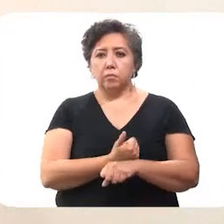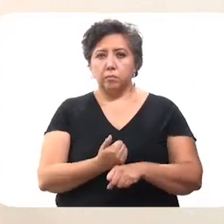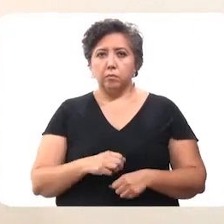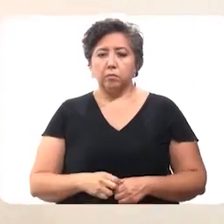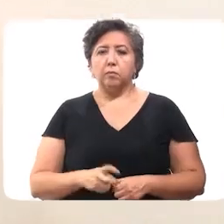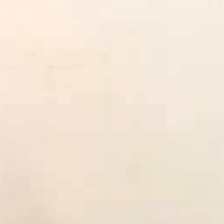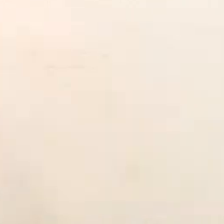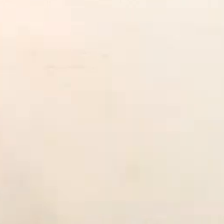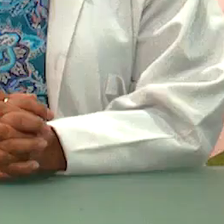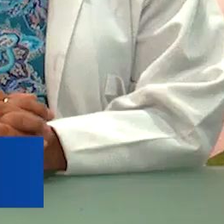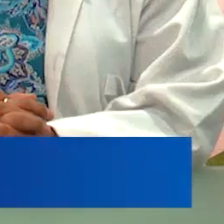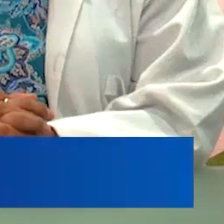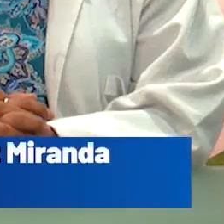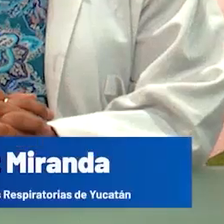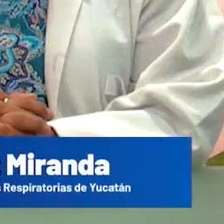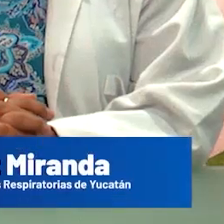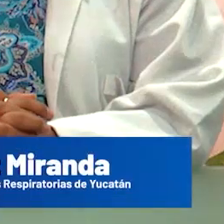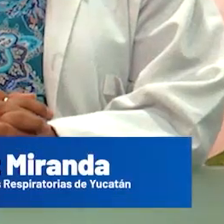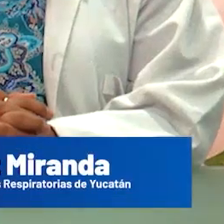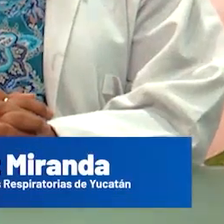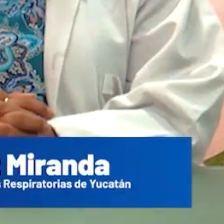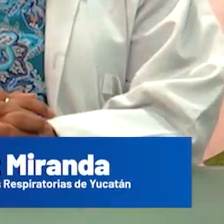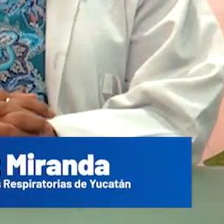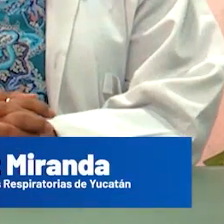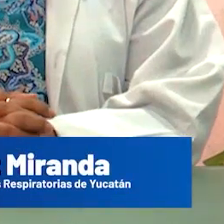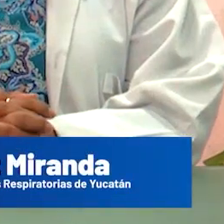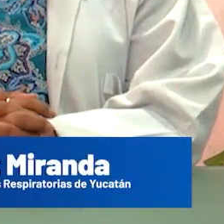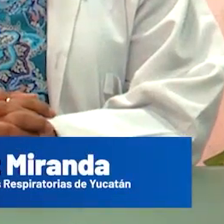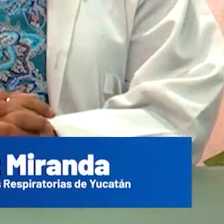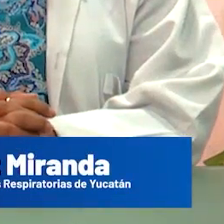amarillo. Este es el informe del día de hoy, doctora. Gracias.